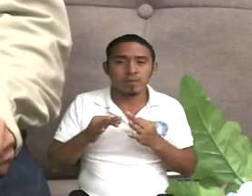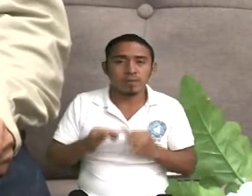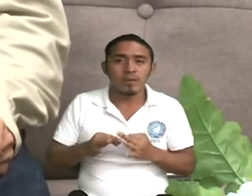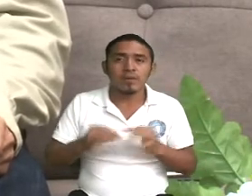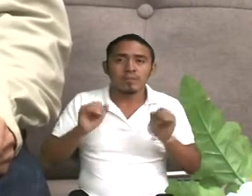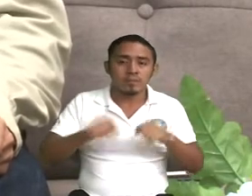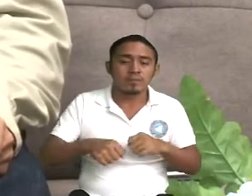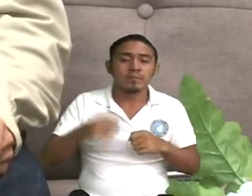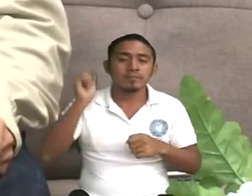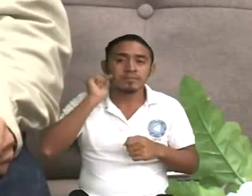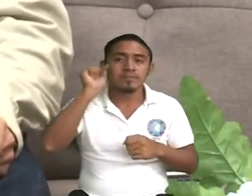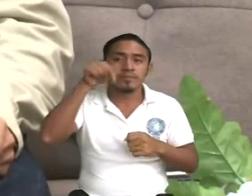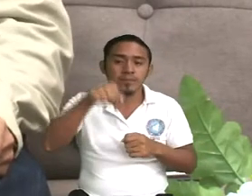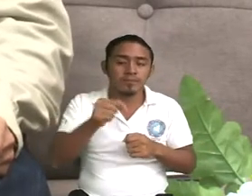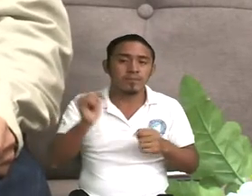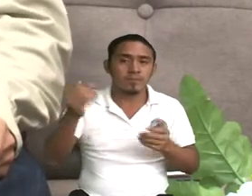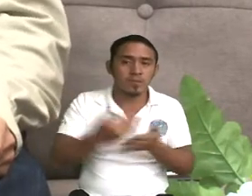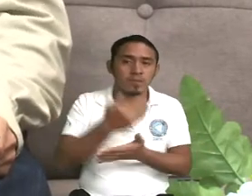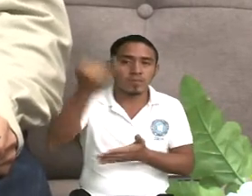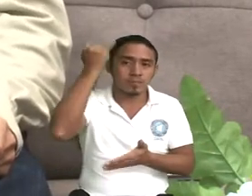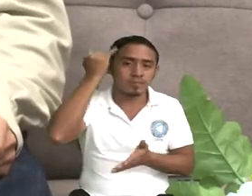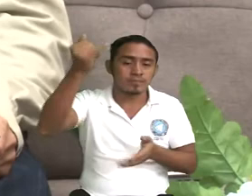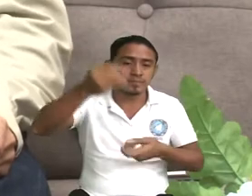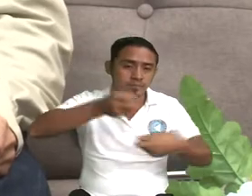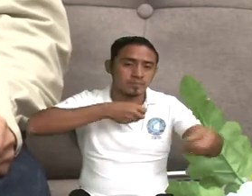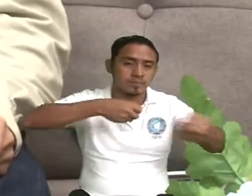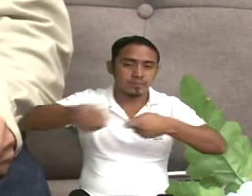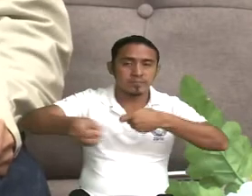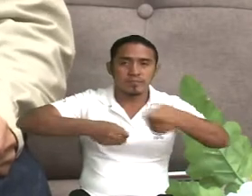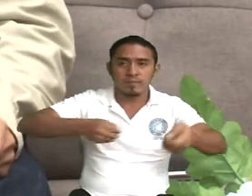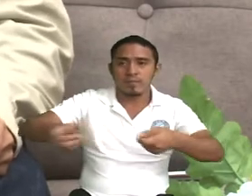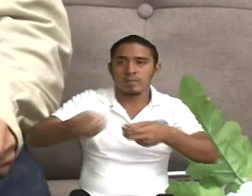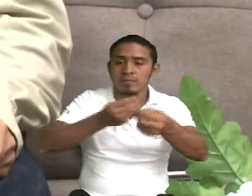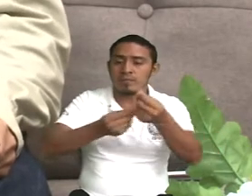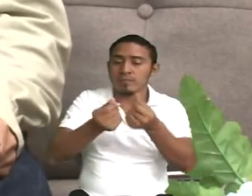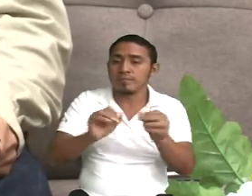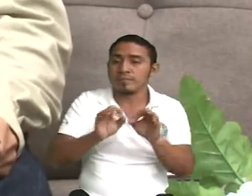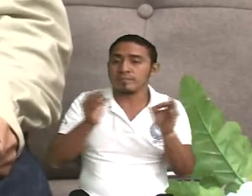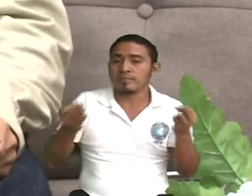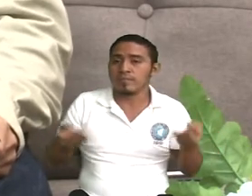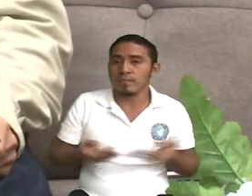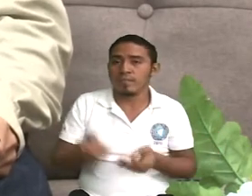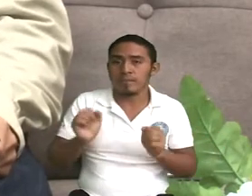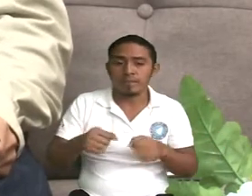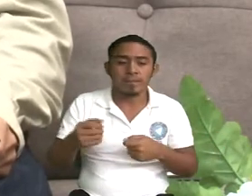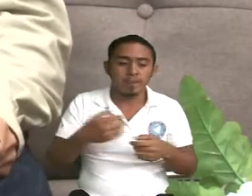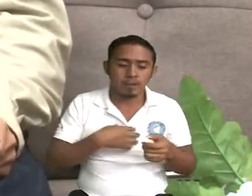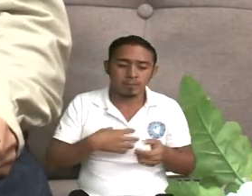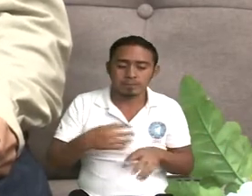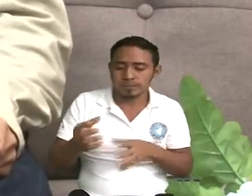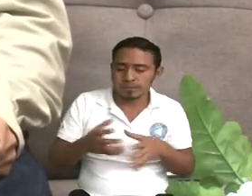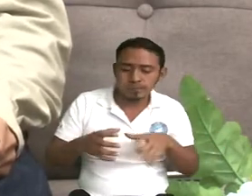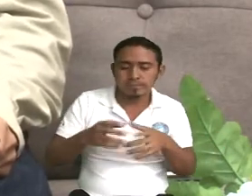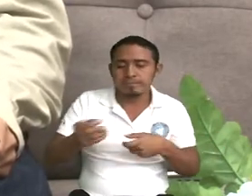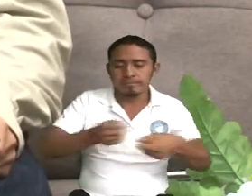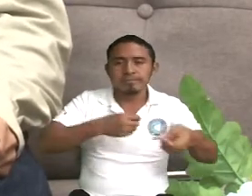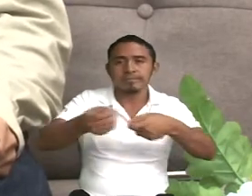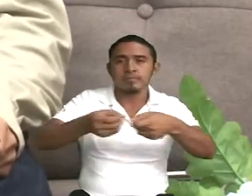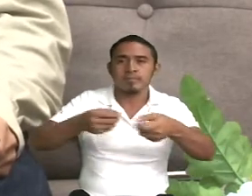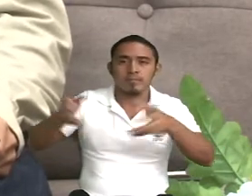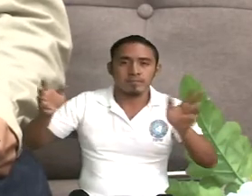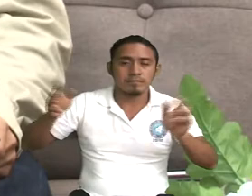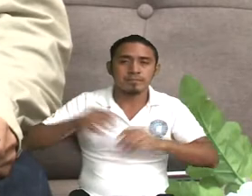para poner ahí los emprendimientos de la economía familiar y que puedan realizar sus productos. Y el